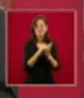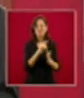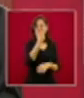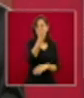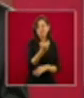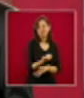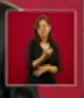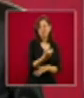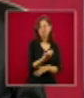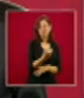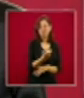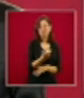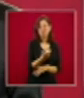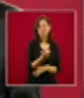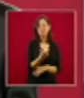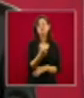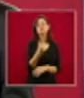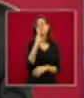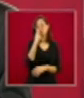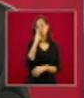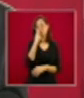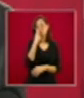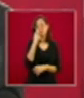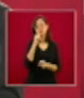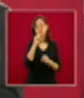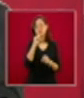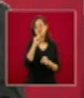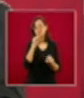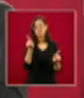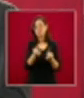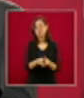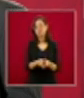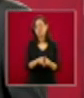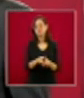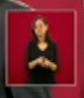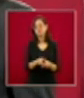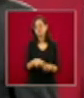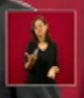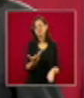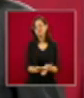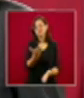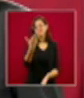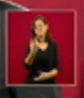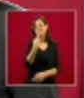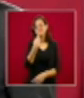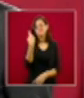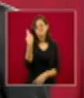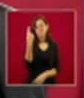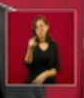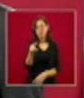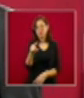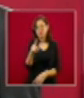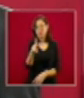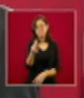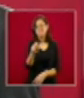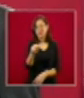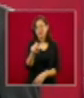elecciones bien hechas, porque las autoridades electorales no están alineadas con ningún gobierno o partido,